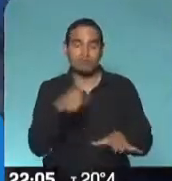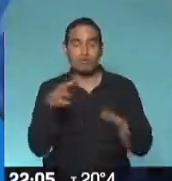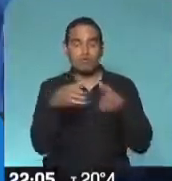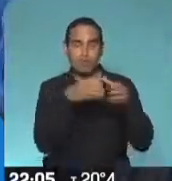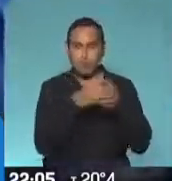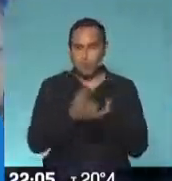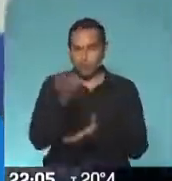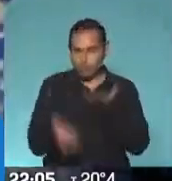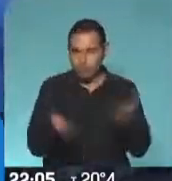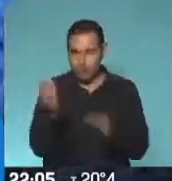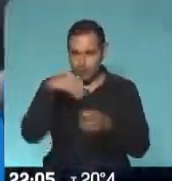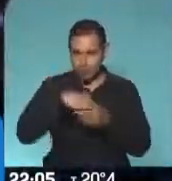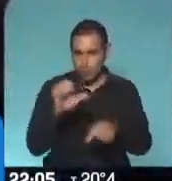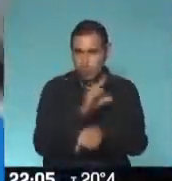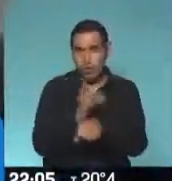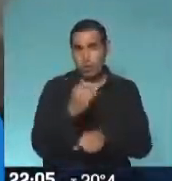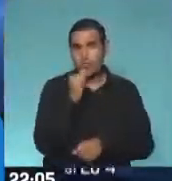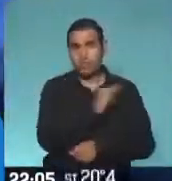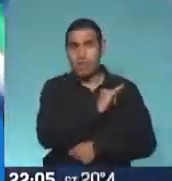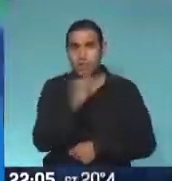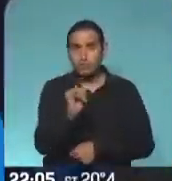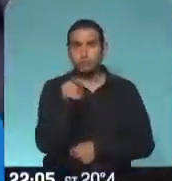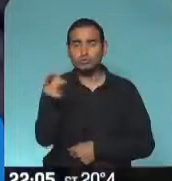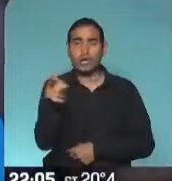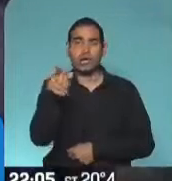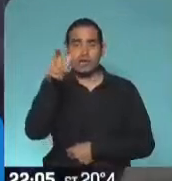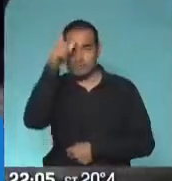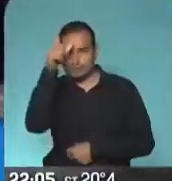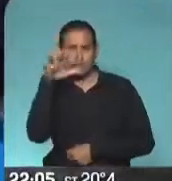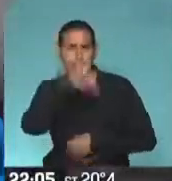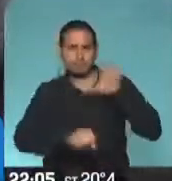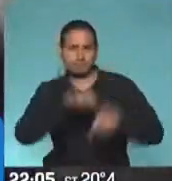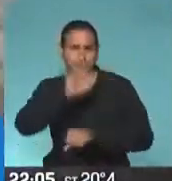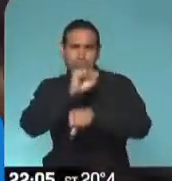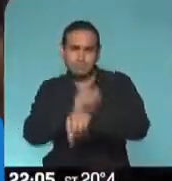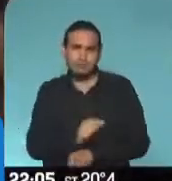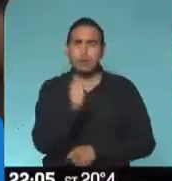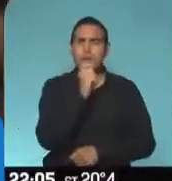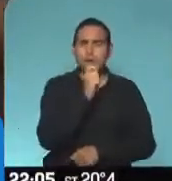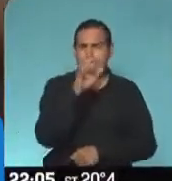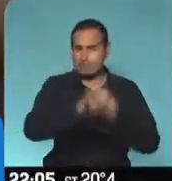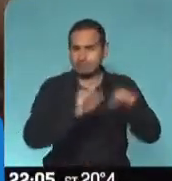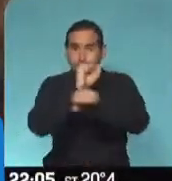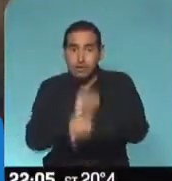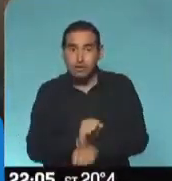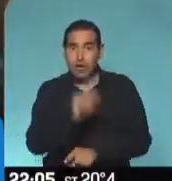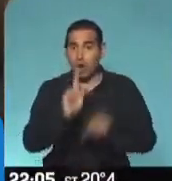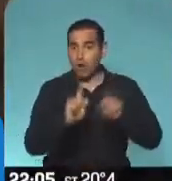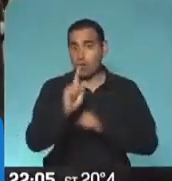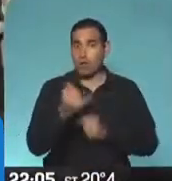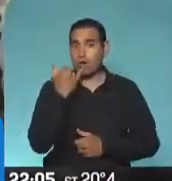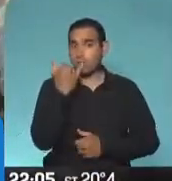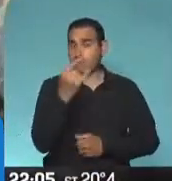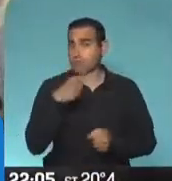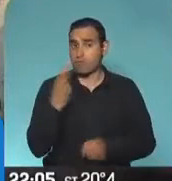humanos locales denunciaron la detención arbitraria de manifestantes, periodistas, muchos de ellos incomunicados durante